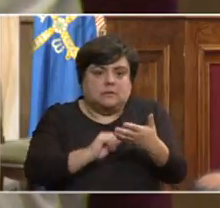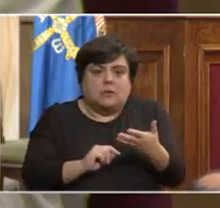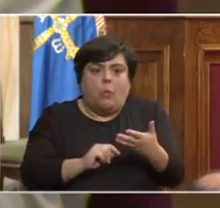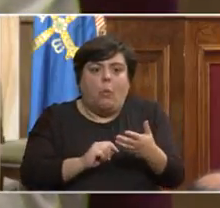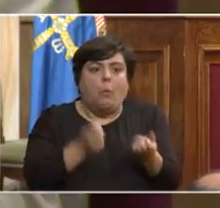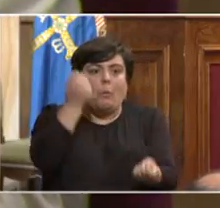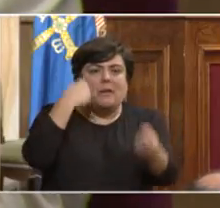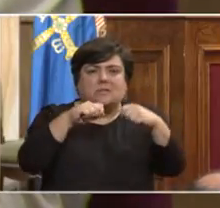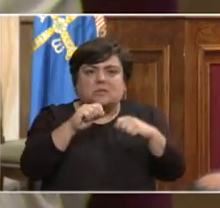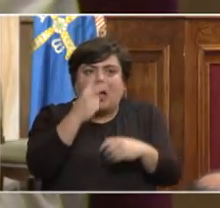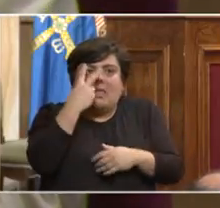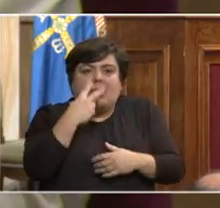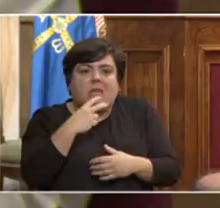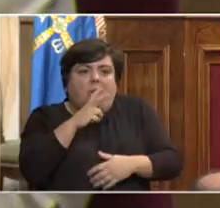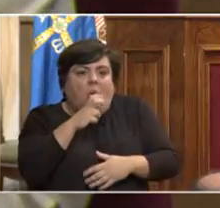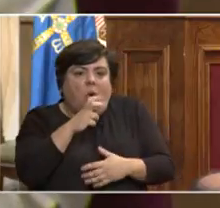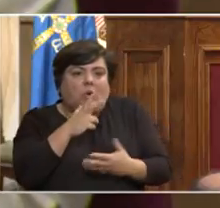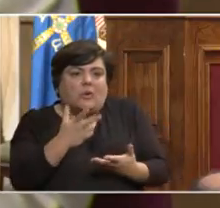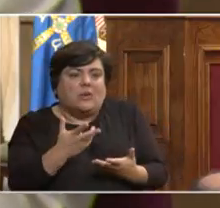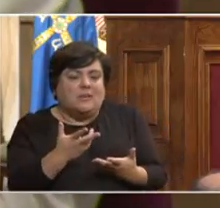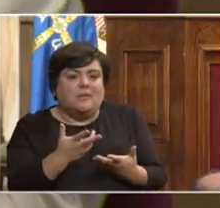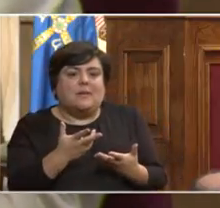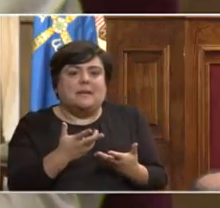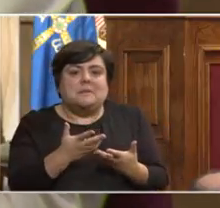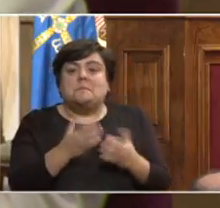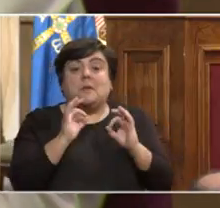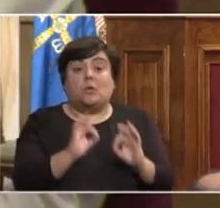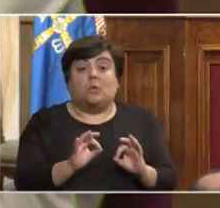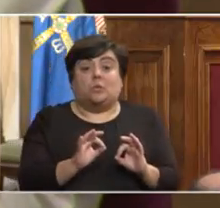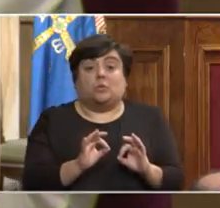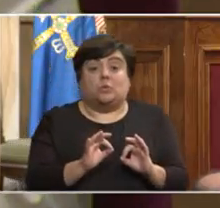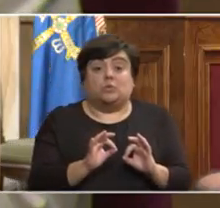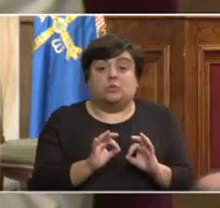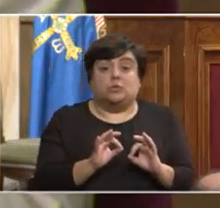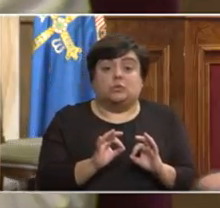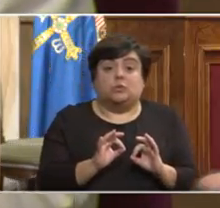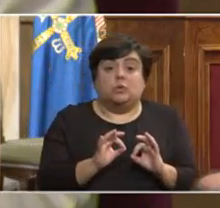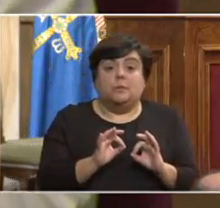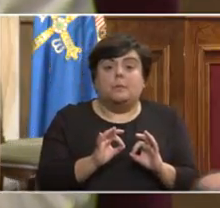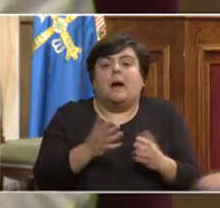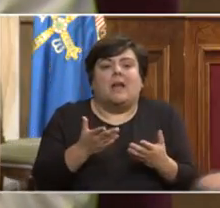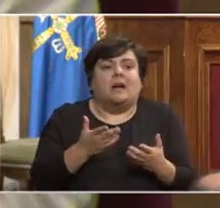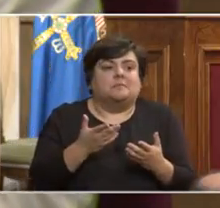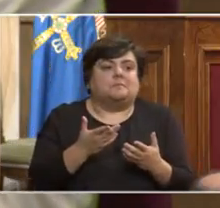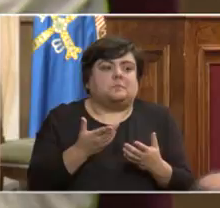personaje tan terrible, tan pero justamente es para desnudar,